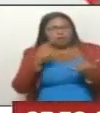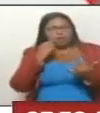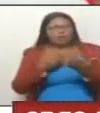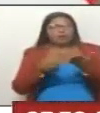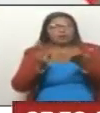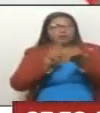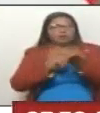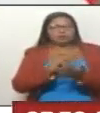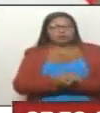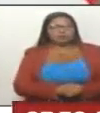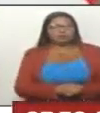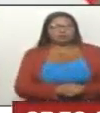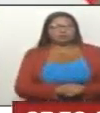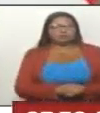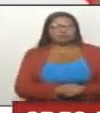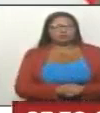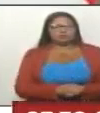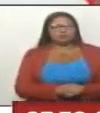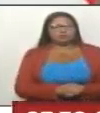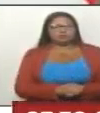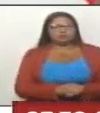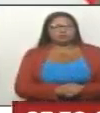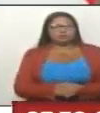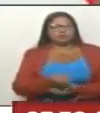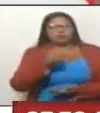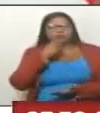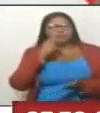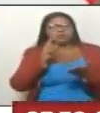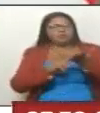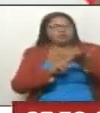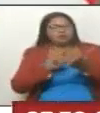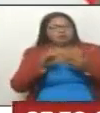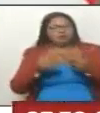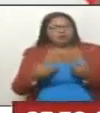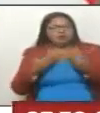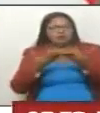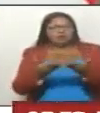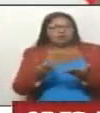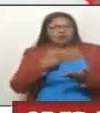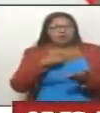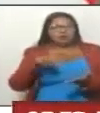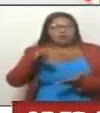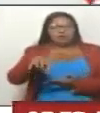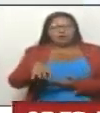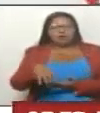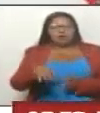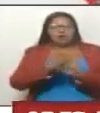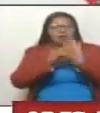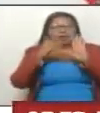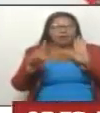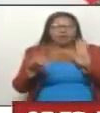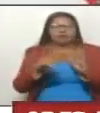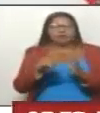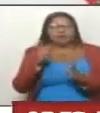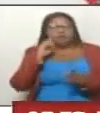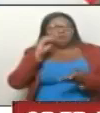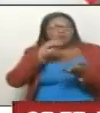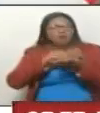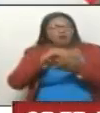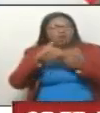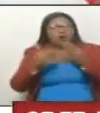repitiendo. Entonces, en realidad, ella blindó al Estado de Derecho, estableció